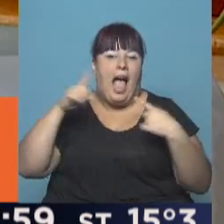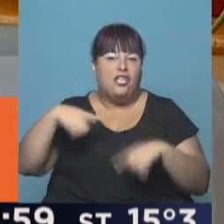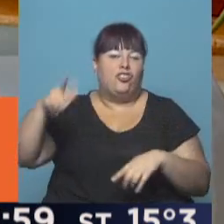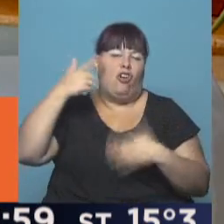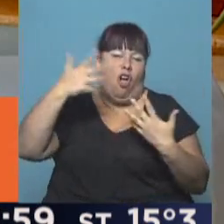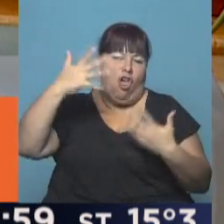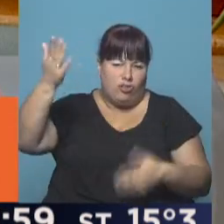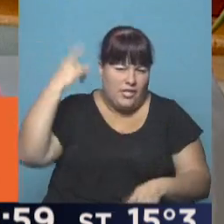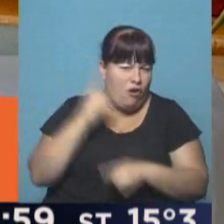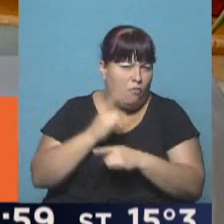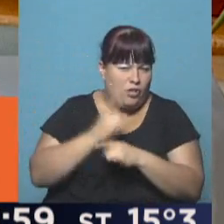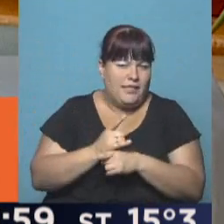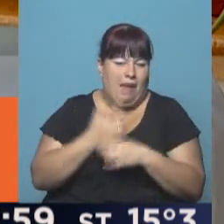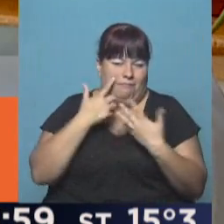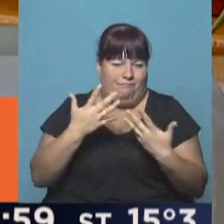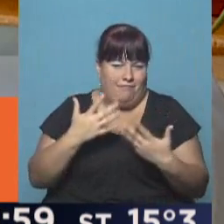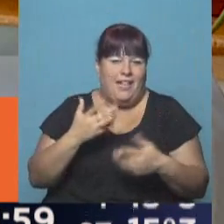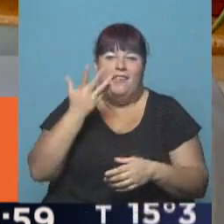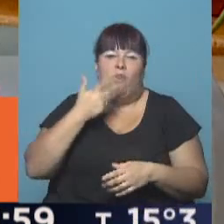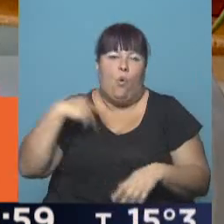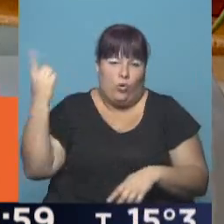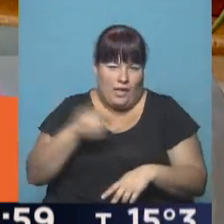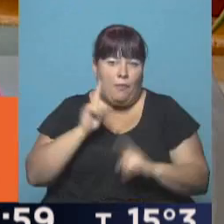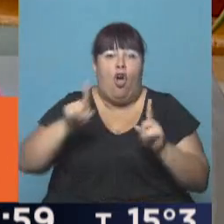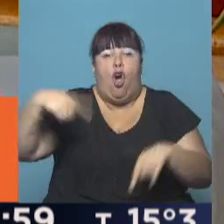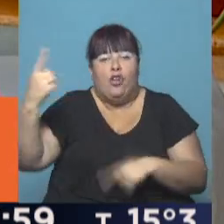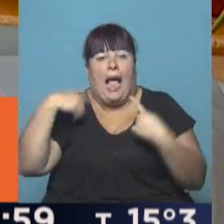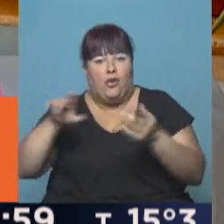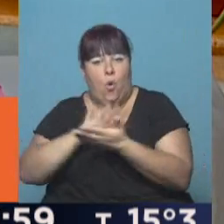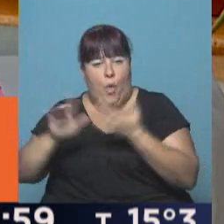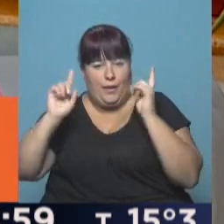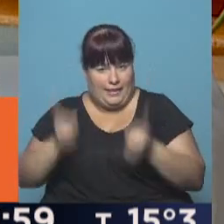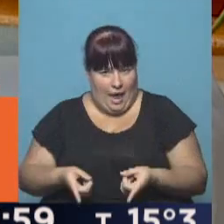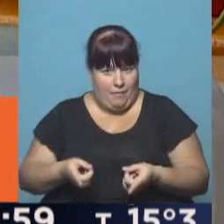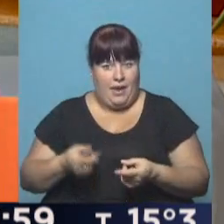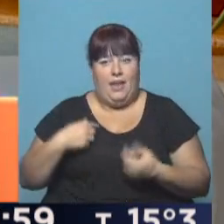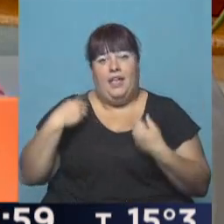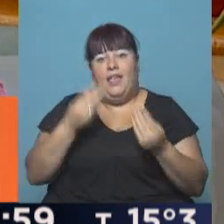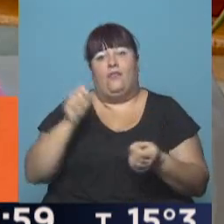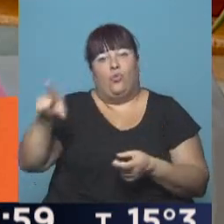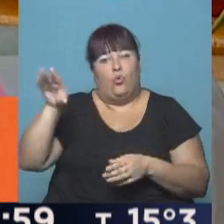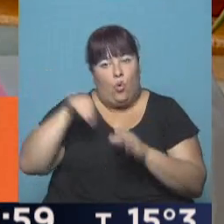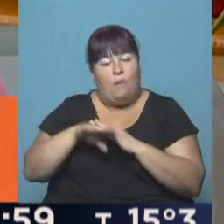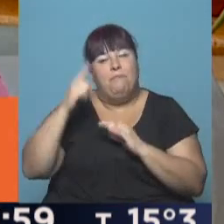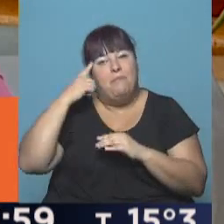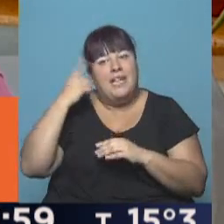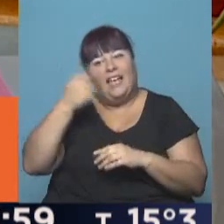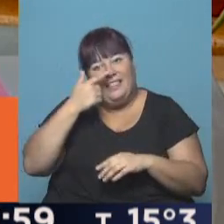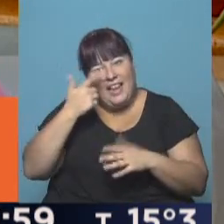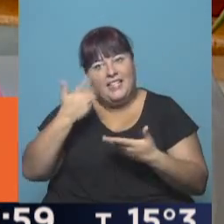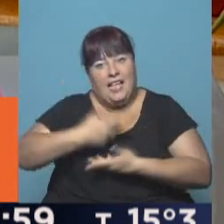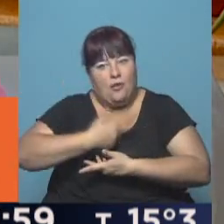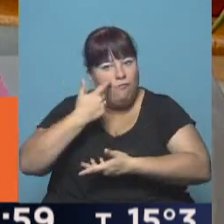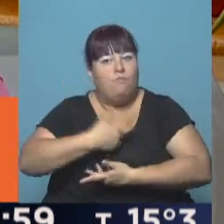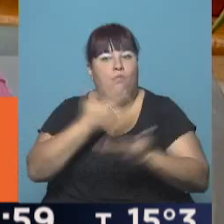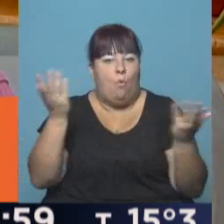hits de siempre, los clásicos que han gustado tanto, con otras canciones nuevas que aportamos de él, que considerábamos interesantes en